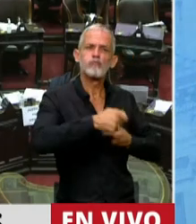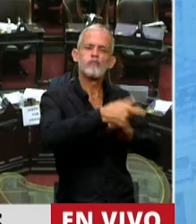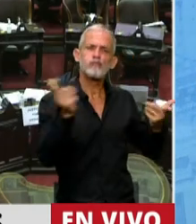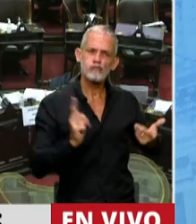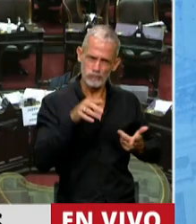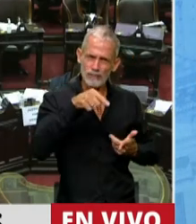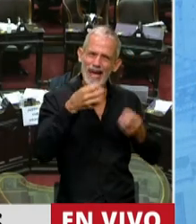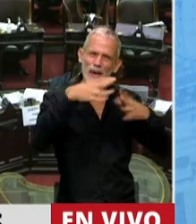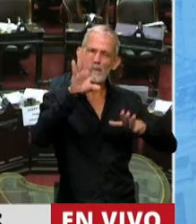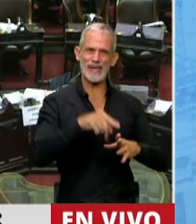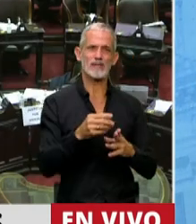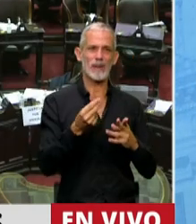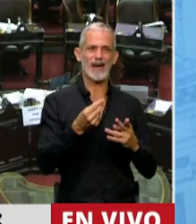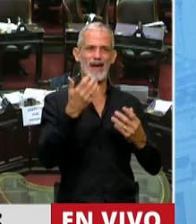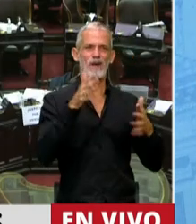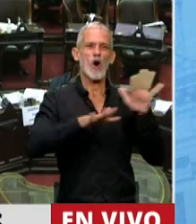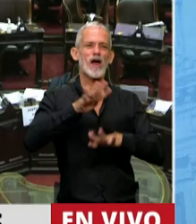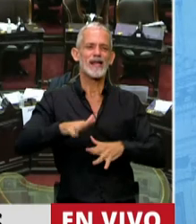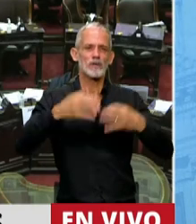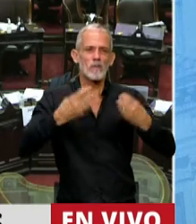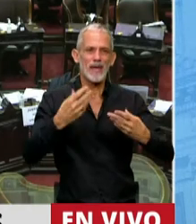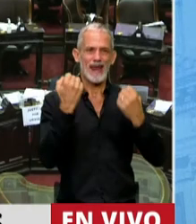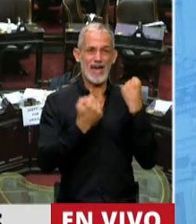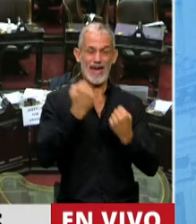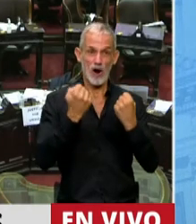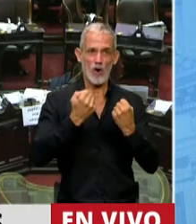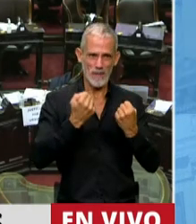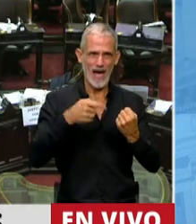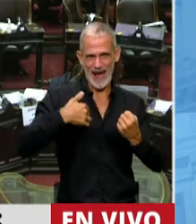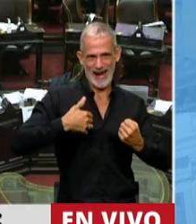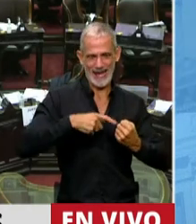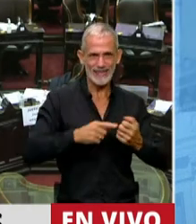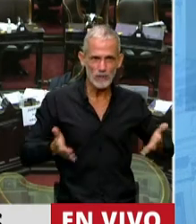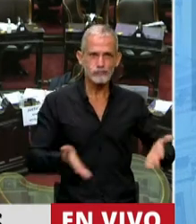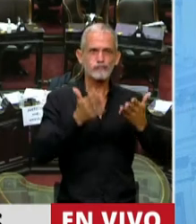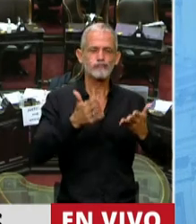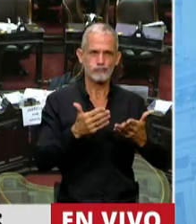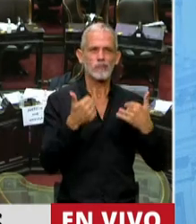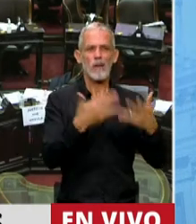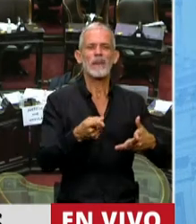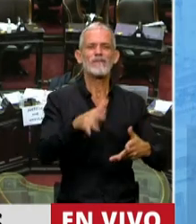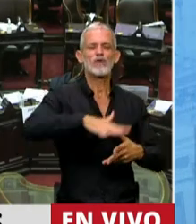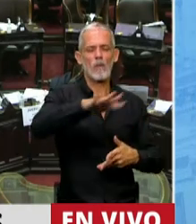el puntapié inicial para reorganizar la economía sobre nuevas bases que beneficien a las grandes